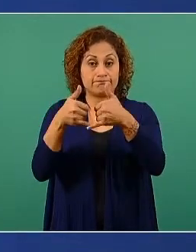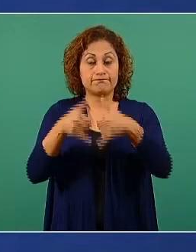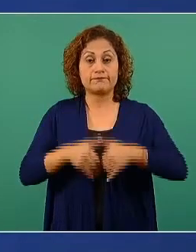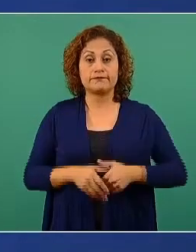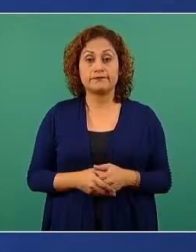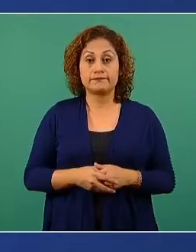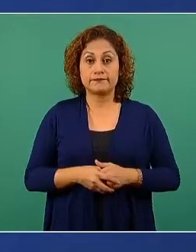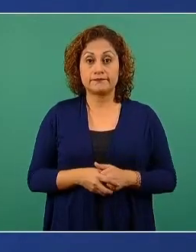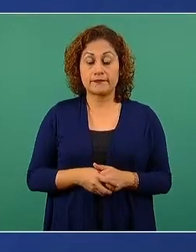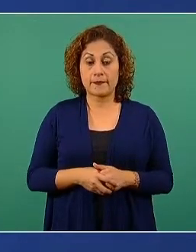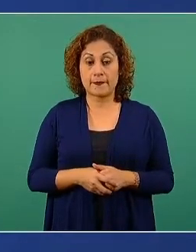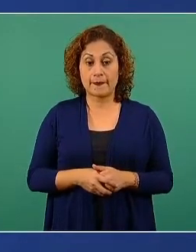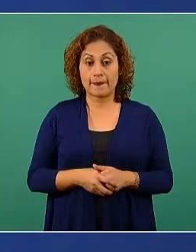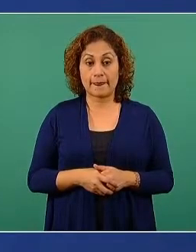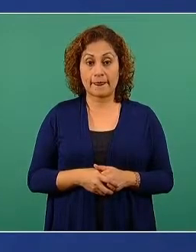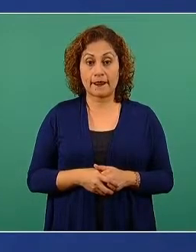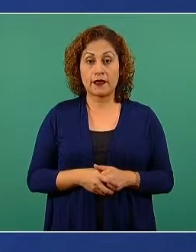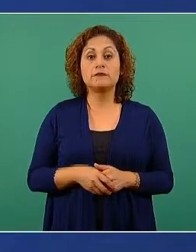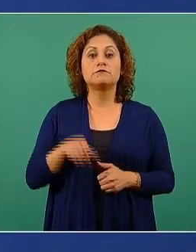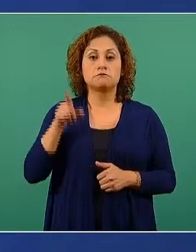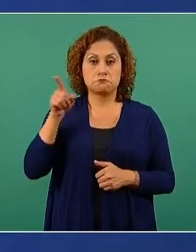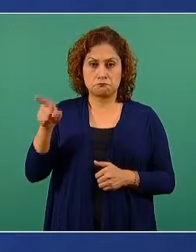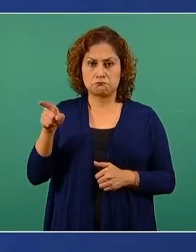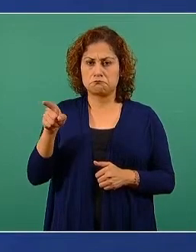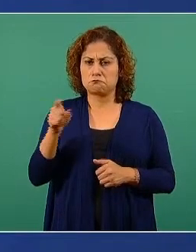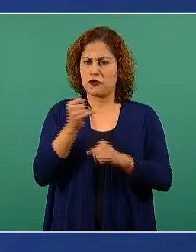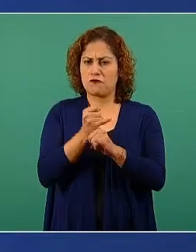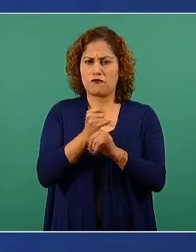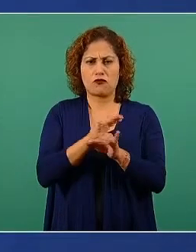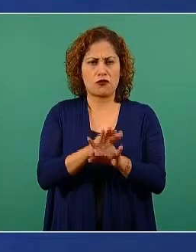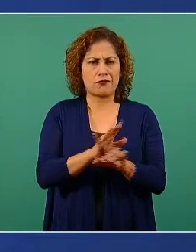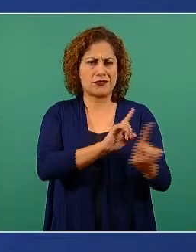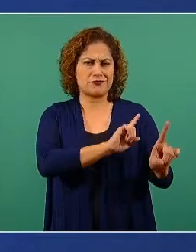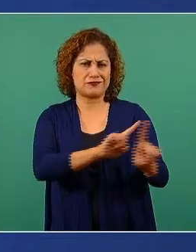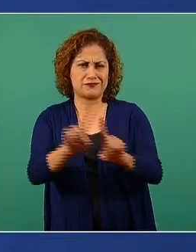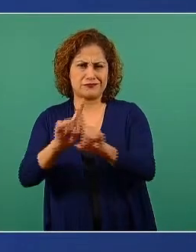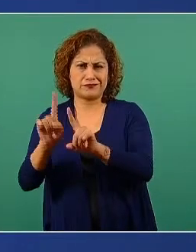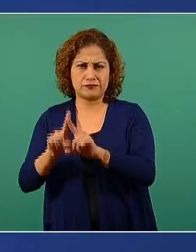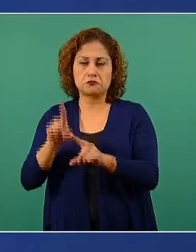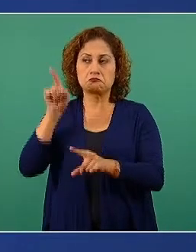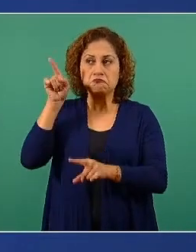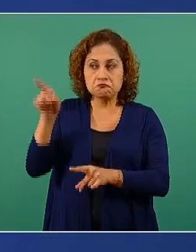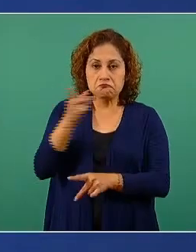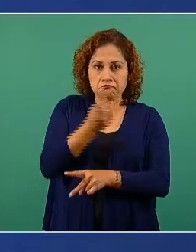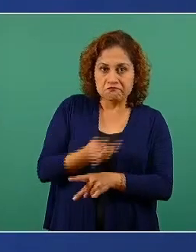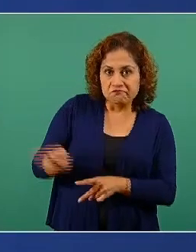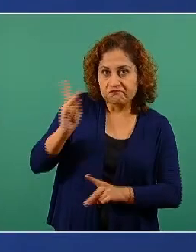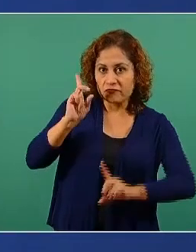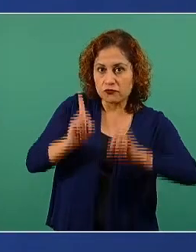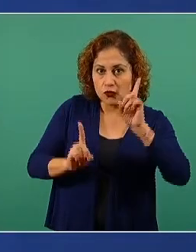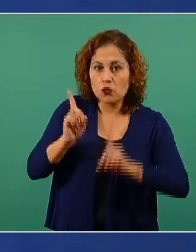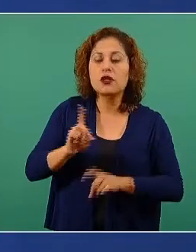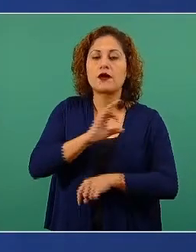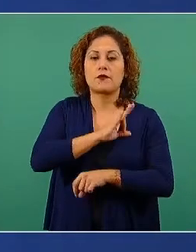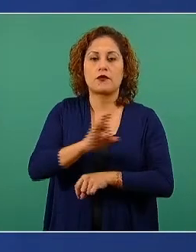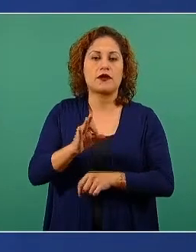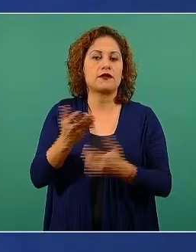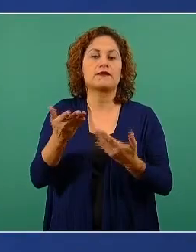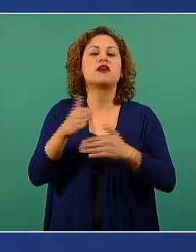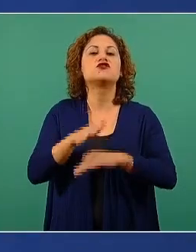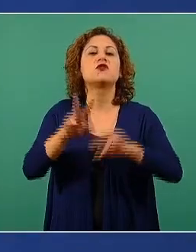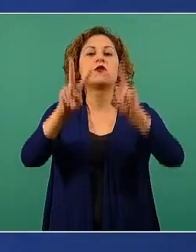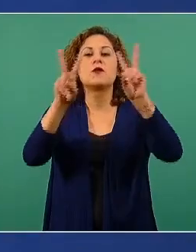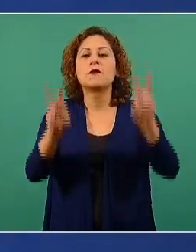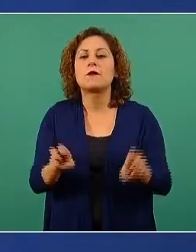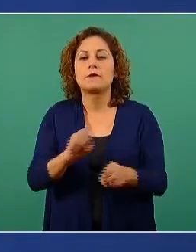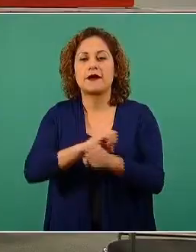370. Ahí se puede reportar todo. Se pueden hacer preguntas sobre vacuna COVID. No si hay un bache o si se